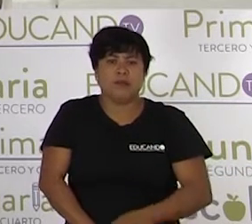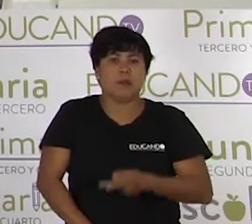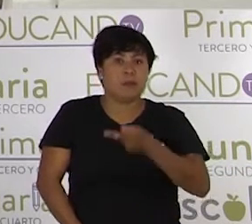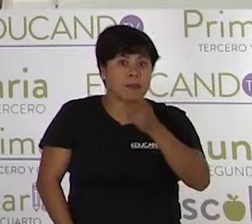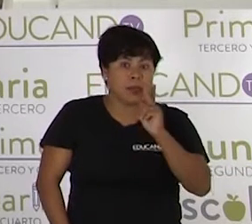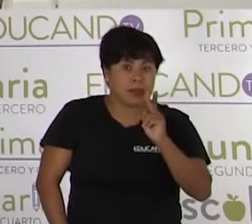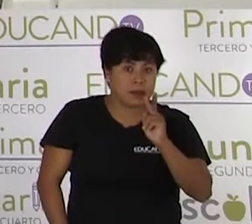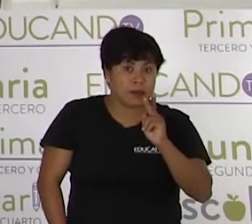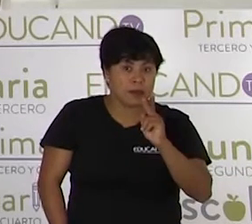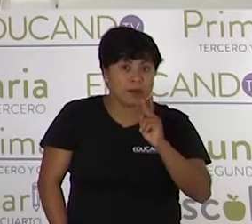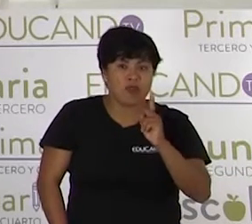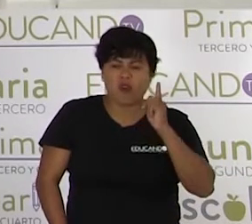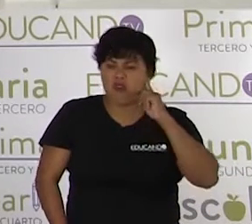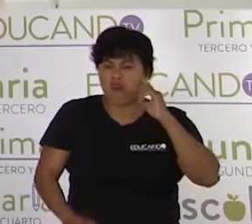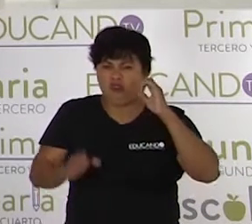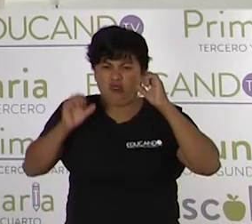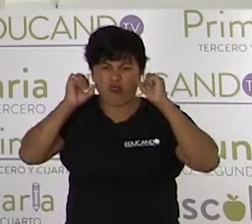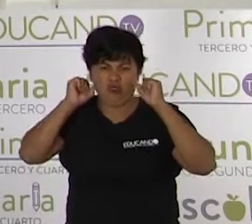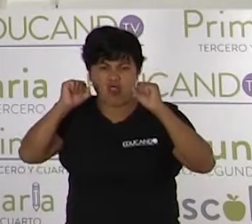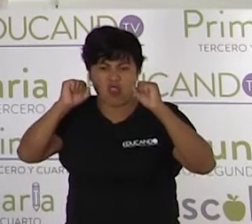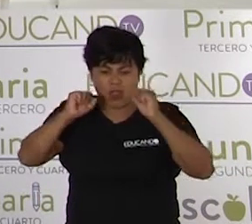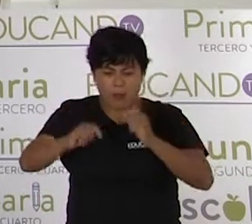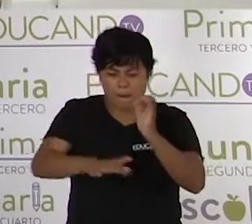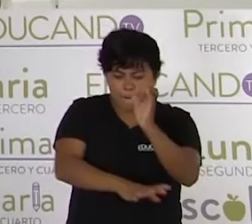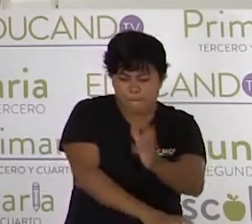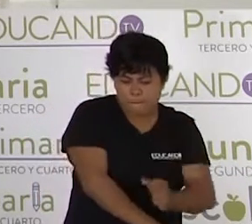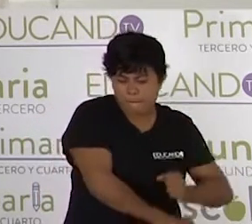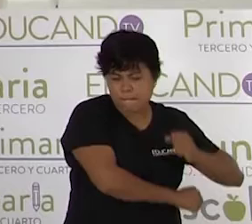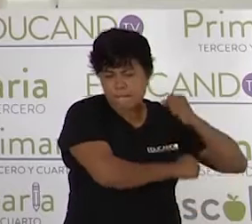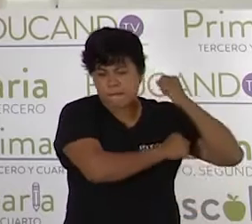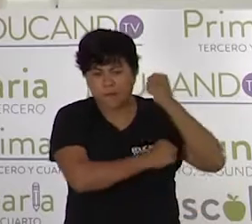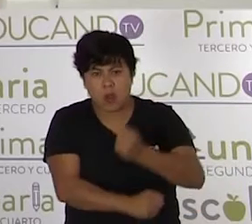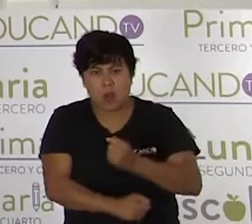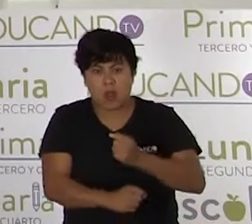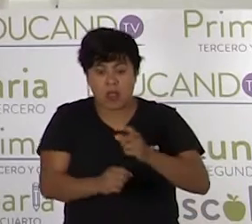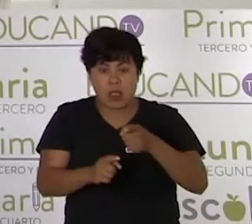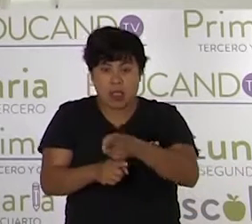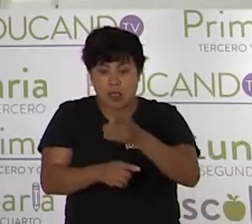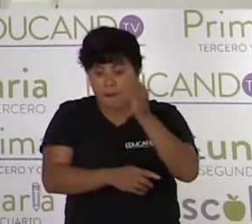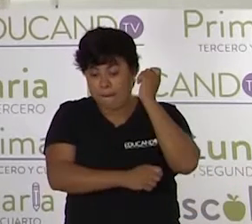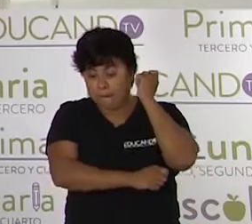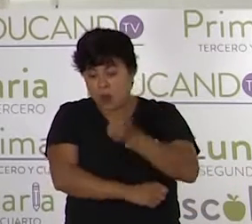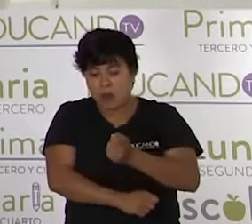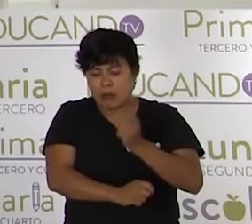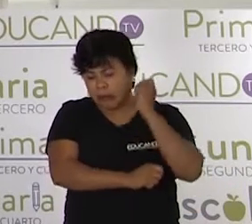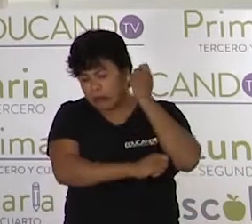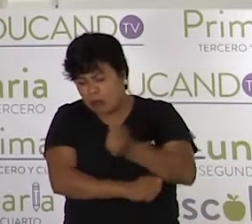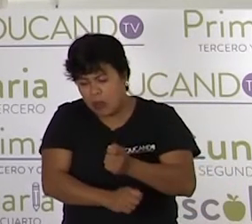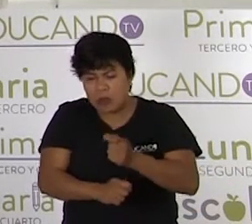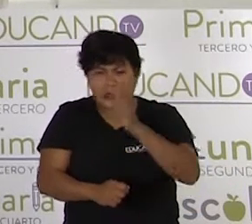pero tan fuerte en el tronco que hasta el hacha se quedó atorada.